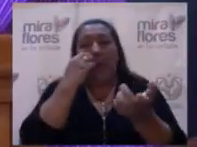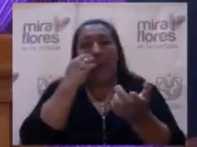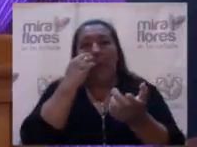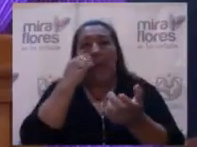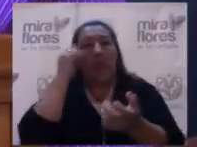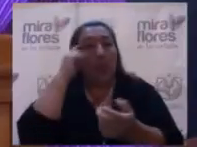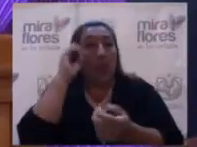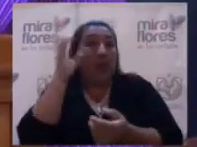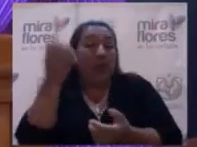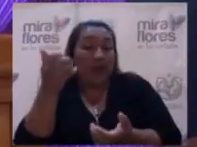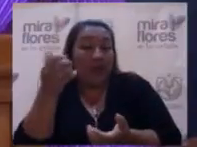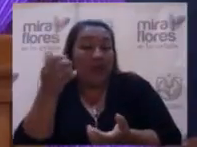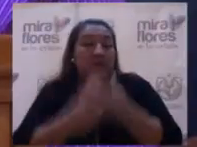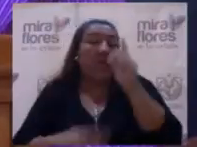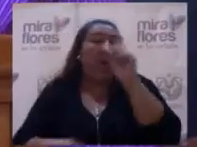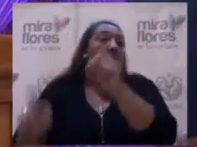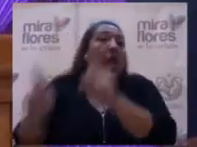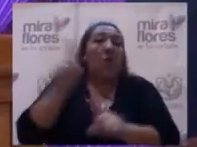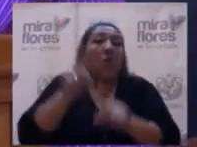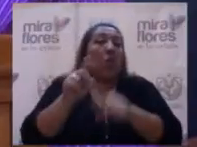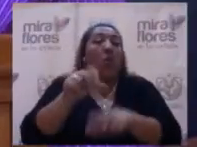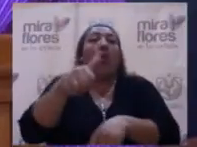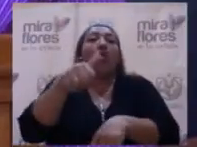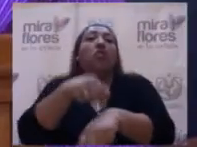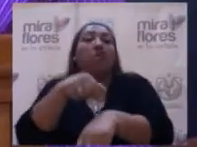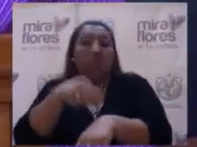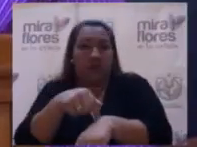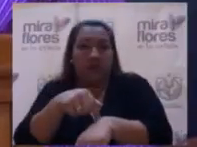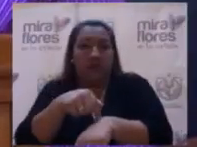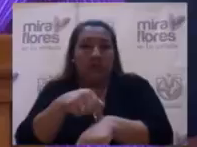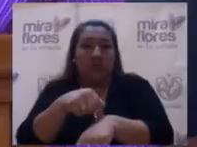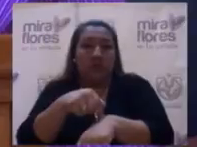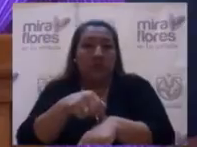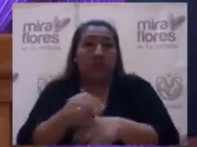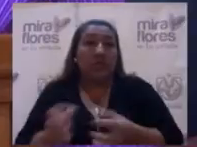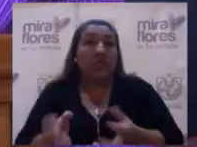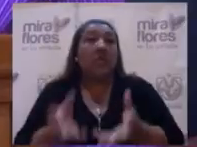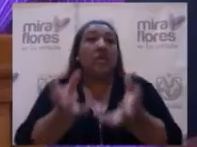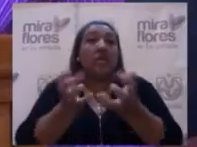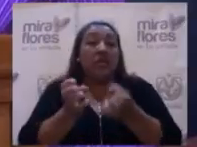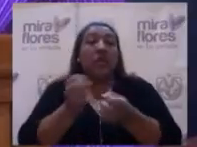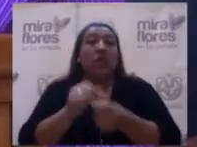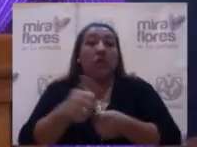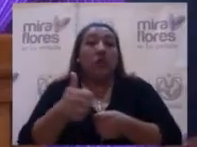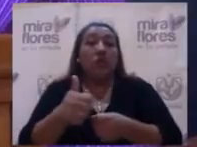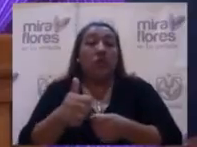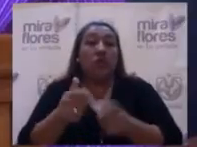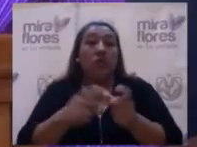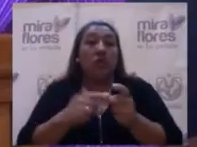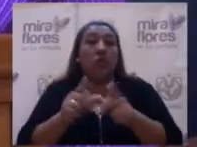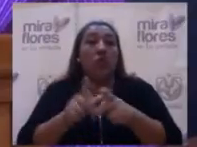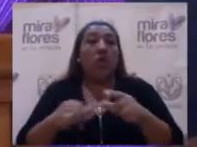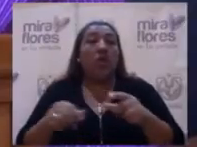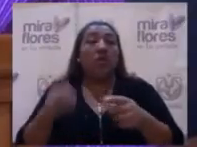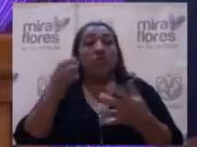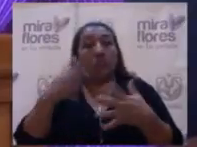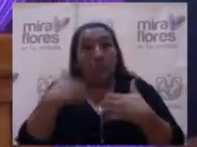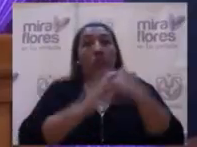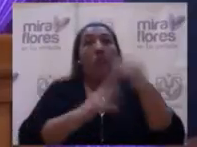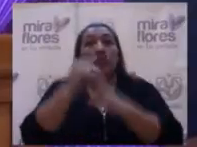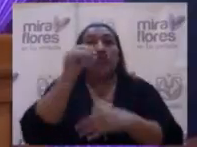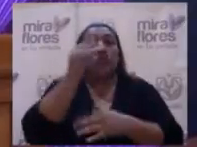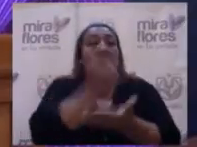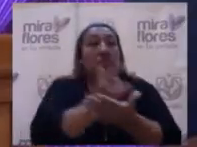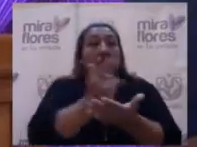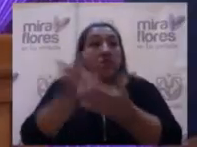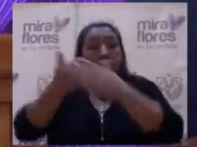que si en alguna otra oportunidad hiciéramos otro contrato de estacionamientos subterráneos, del cual yo